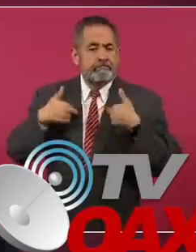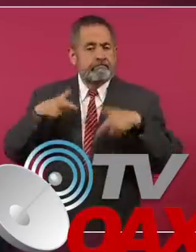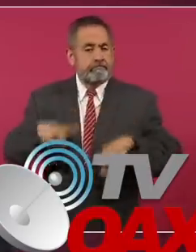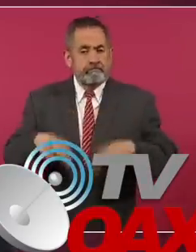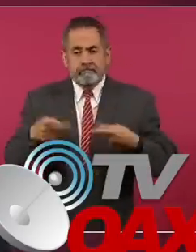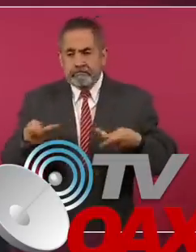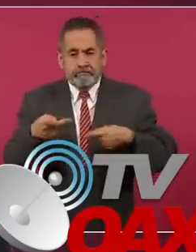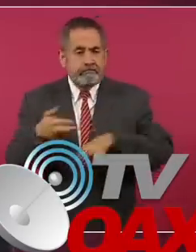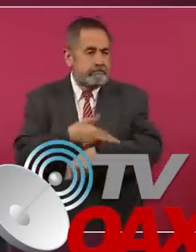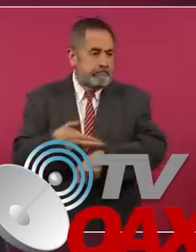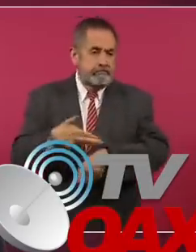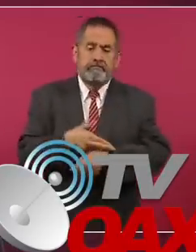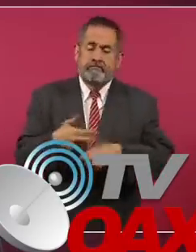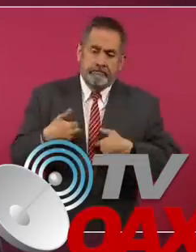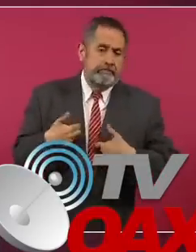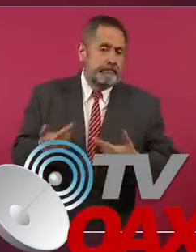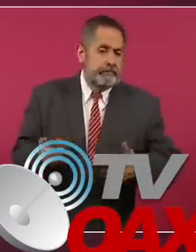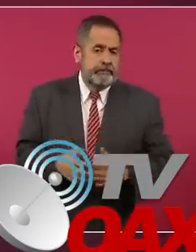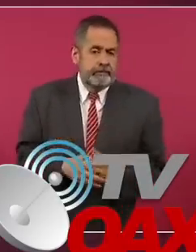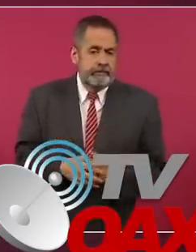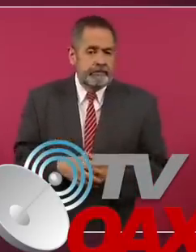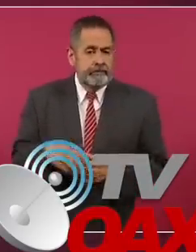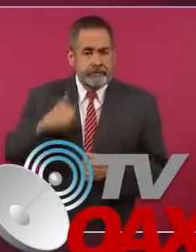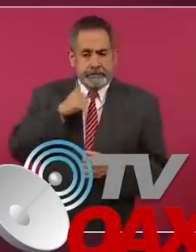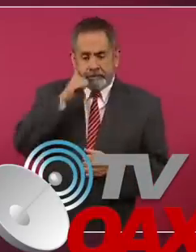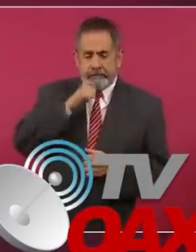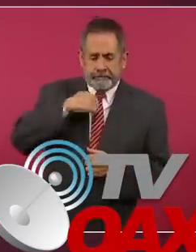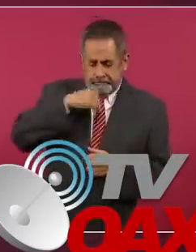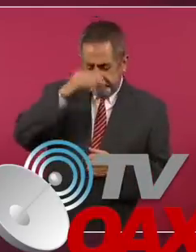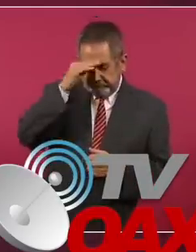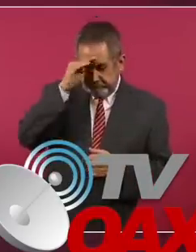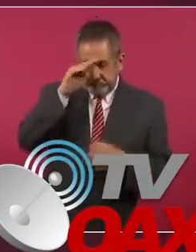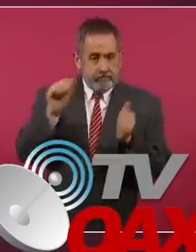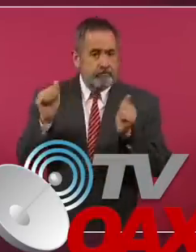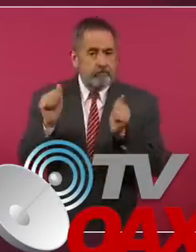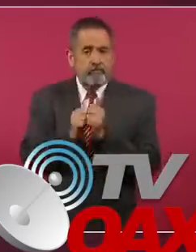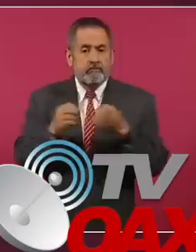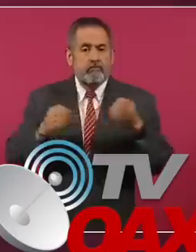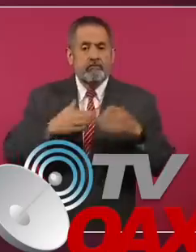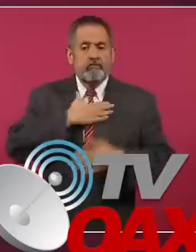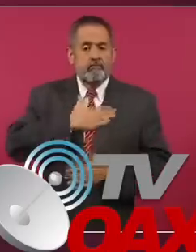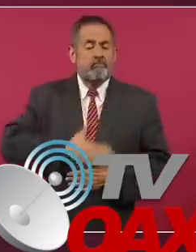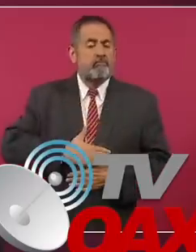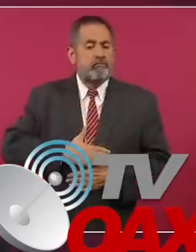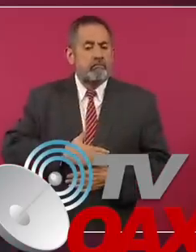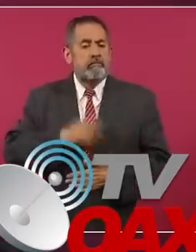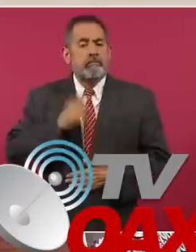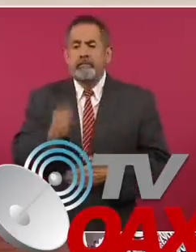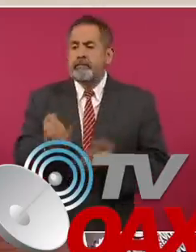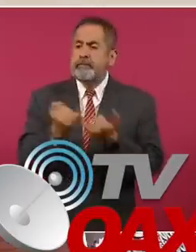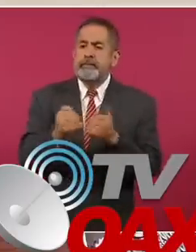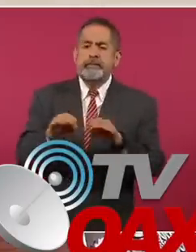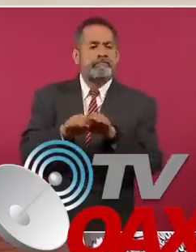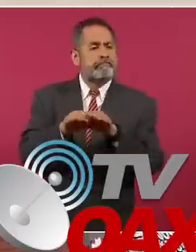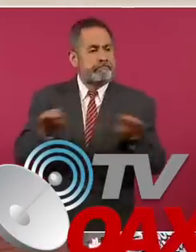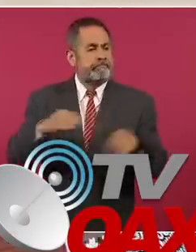y siempre tiene que procurar que haya justicia. ¿Y qué es la justicia?